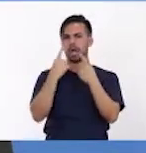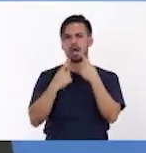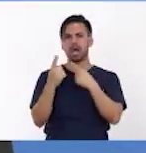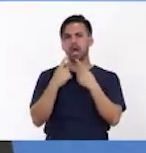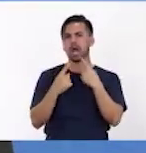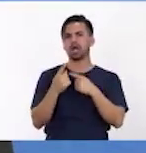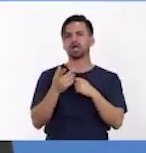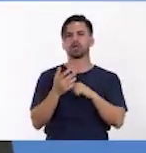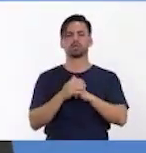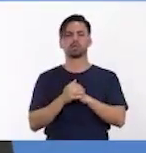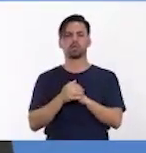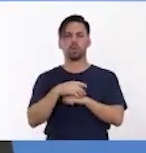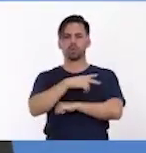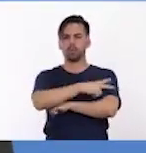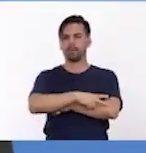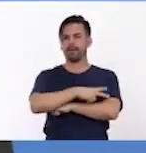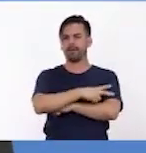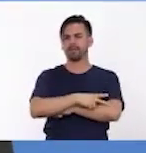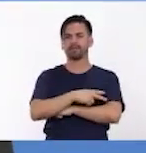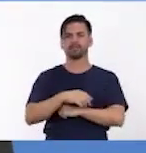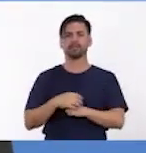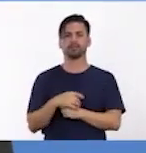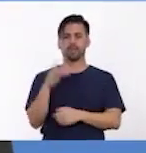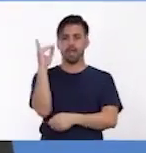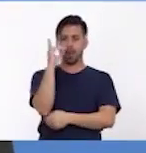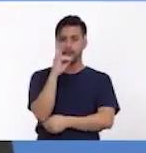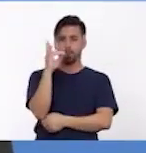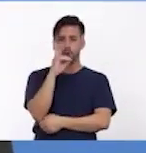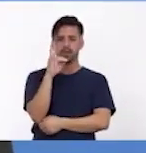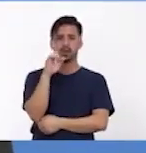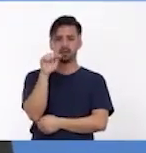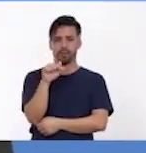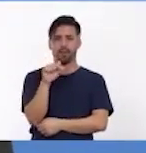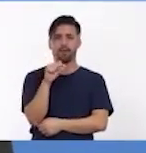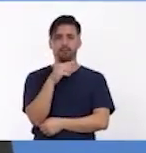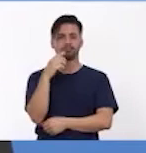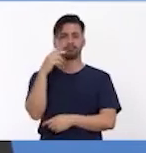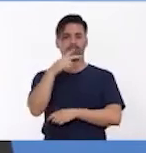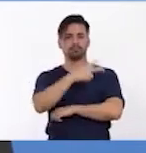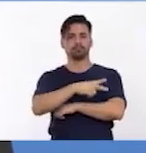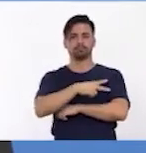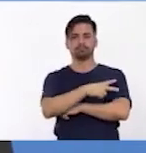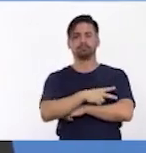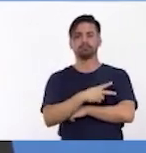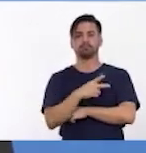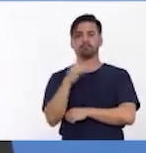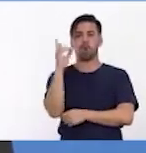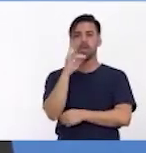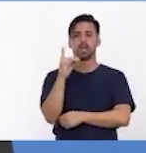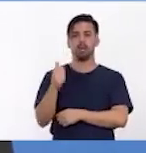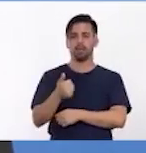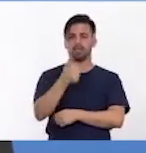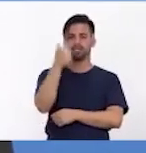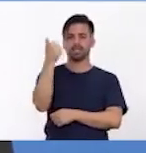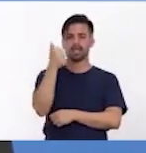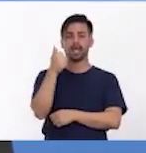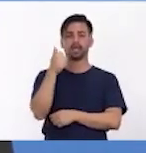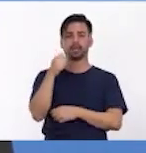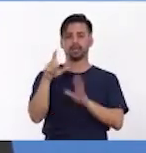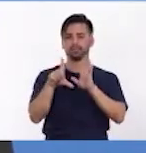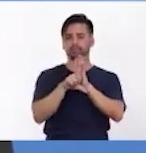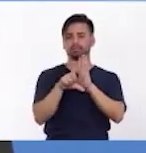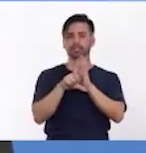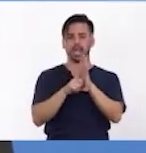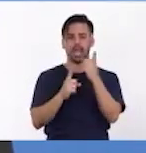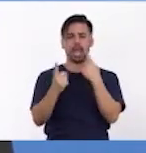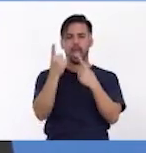Bolivia, haciendo referencia a todas las medidas y haciendo acciones para proteger la parte que le corresponde